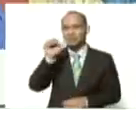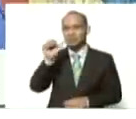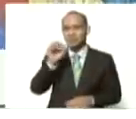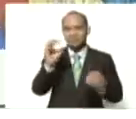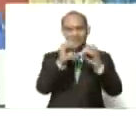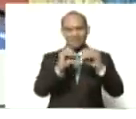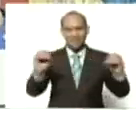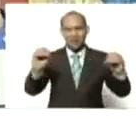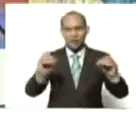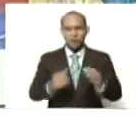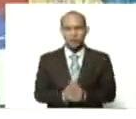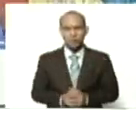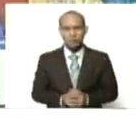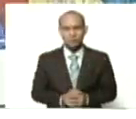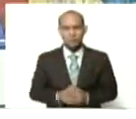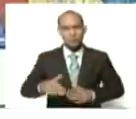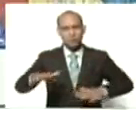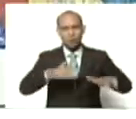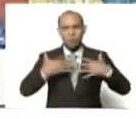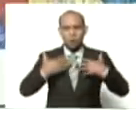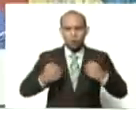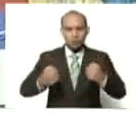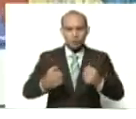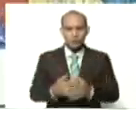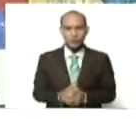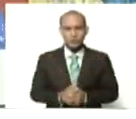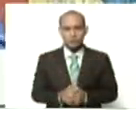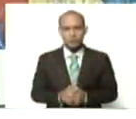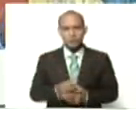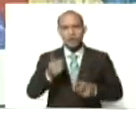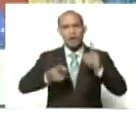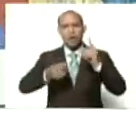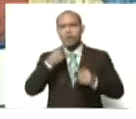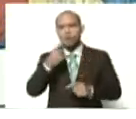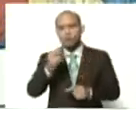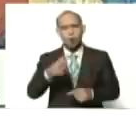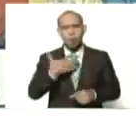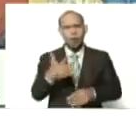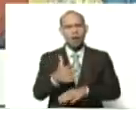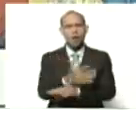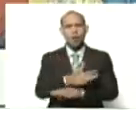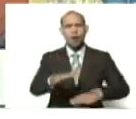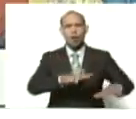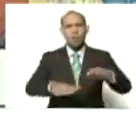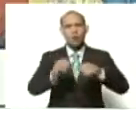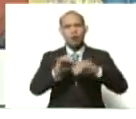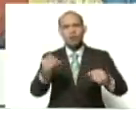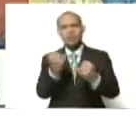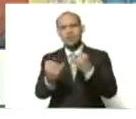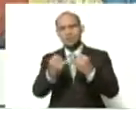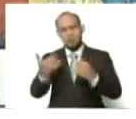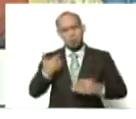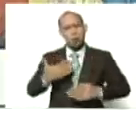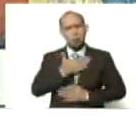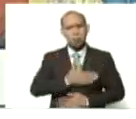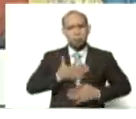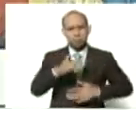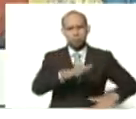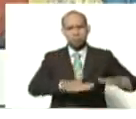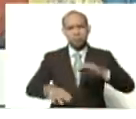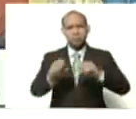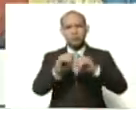Dominó seco, dominó sano. ¿Ah? Es que algunos dicen que no se puede jugar dominó seco. Yo disfruto jugando dominó